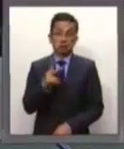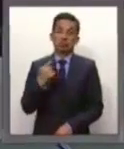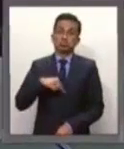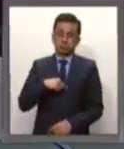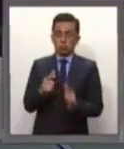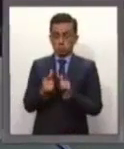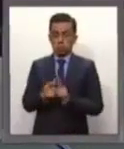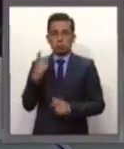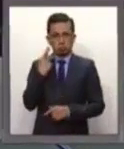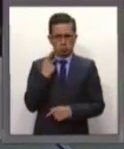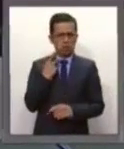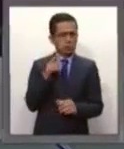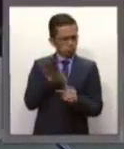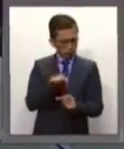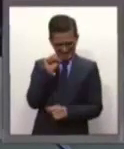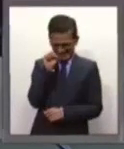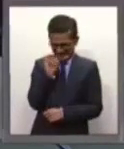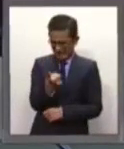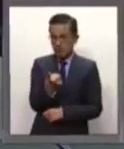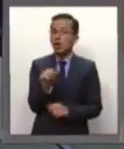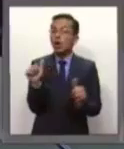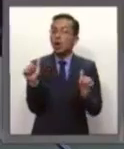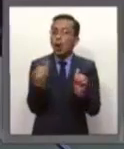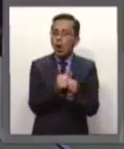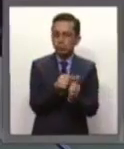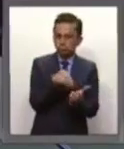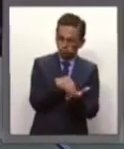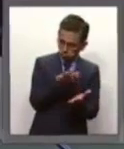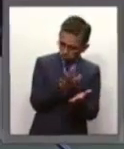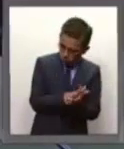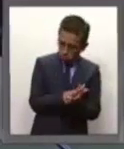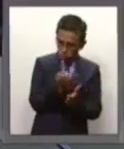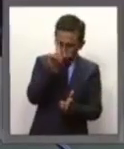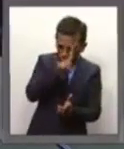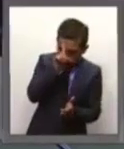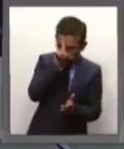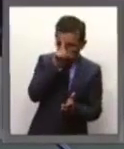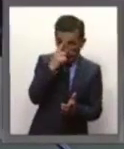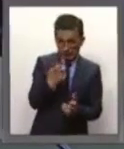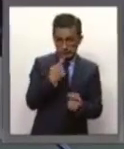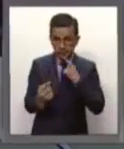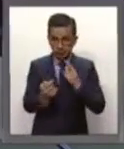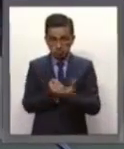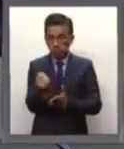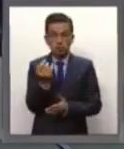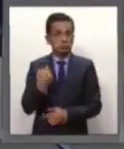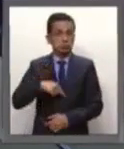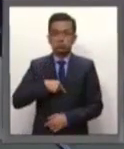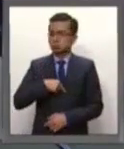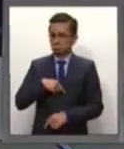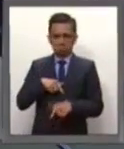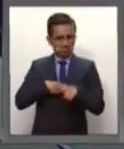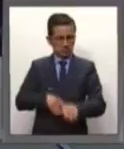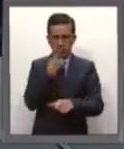reservas, al presente dictamen, seguiremos sosteniendo que la mejor medida para combatir la corrupción y la